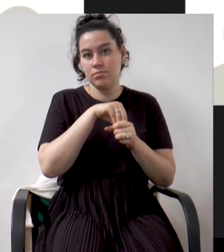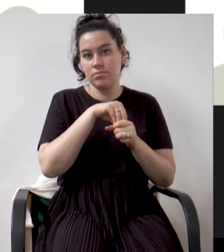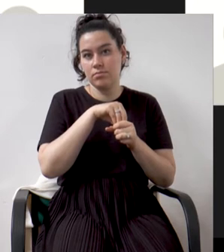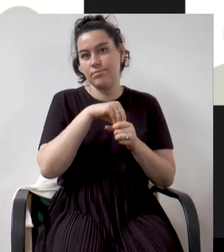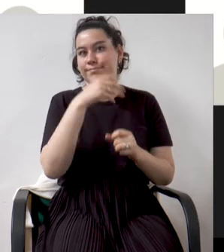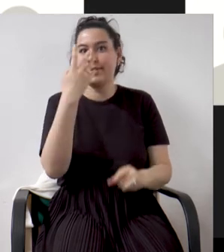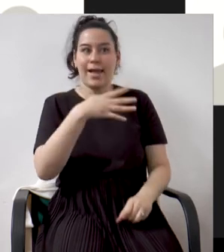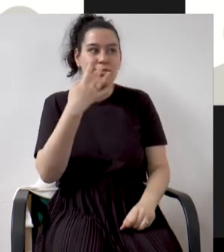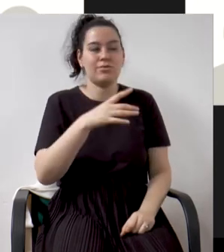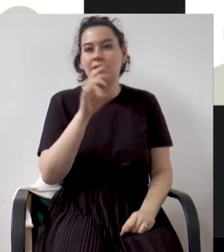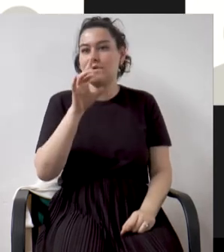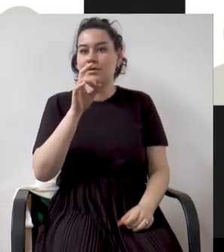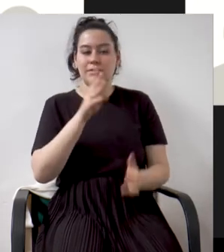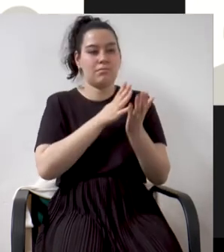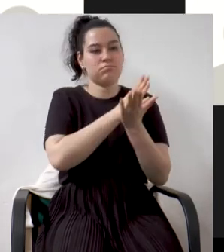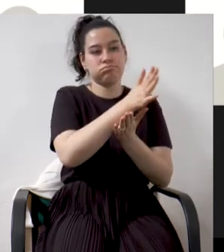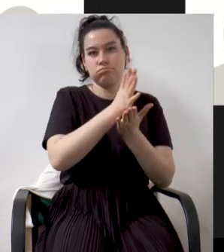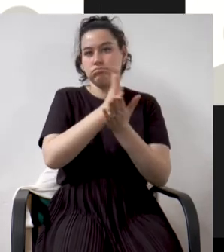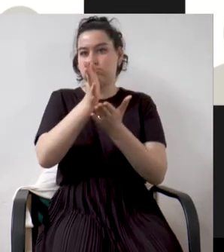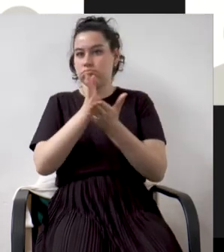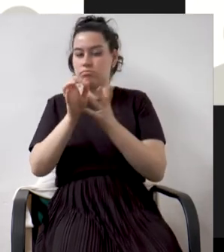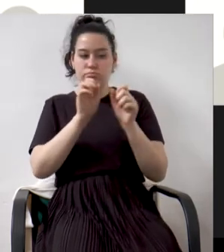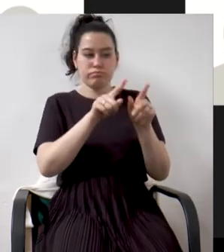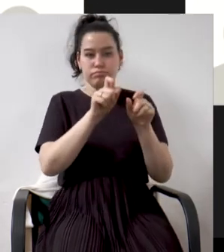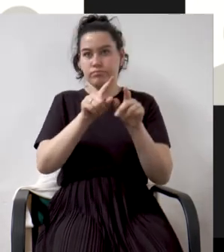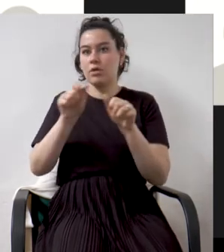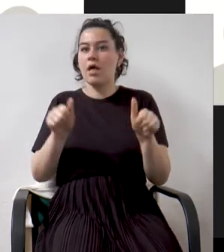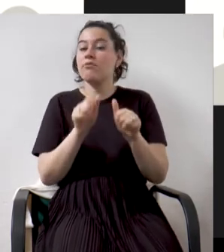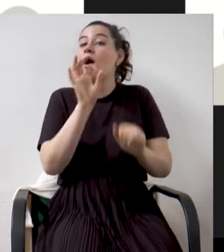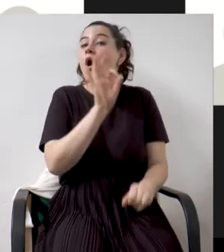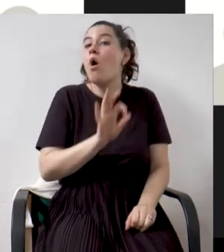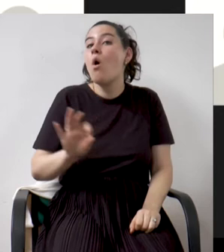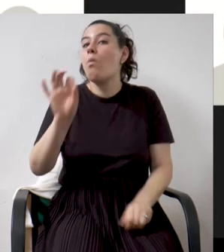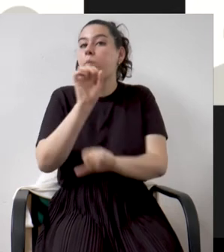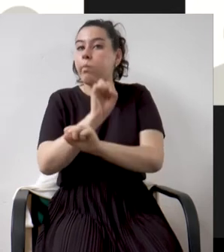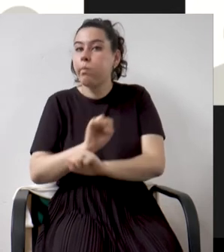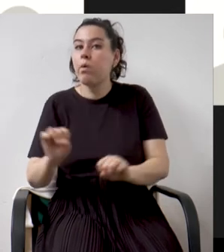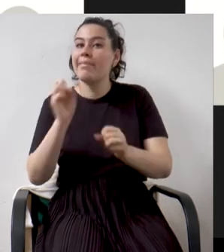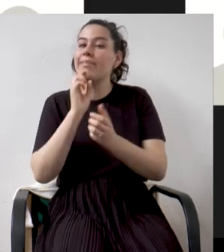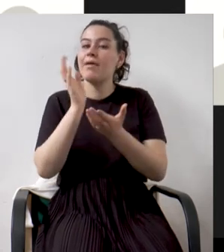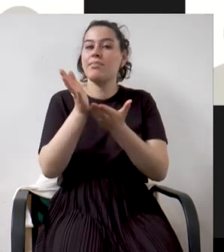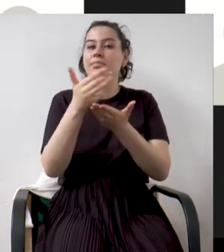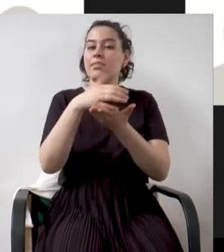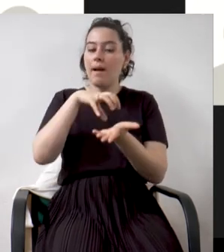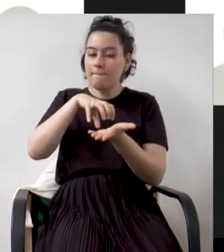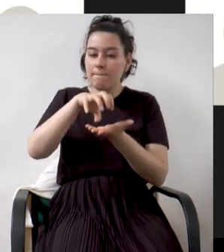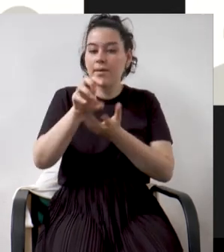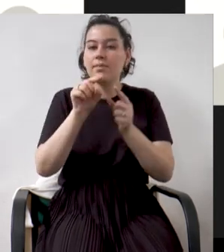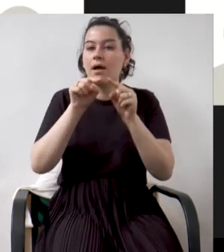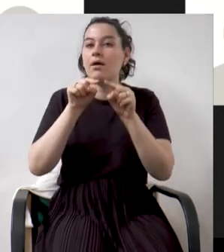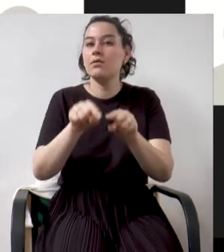14, 15 servicios que tienen distintas actividades en el CURE, o se pueden ir conformando departamentos que de alguna forma